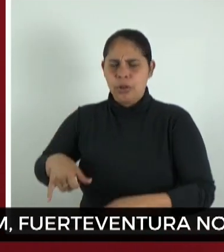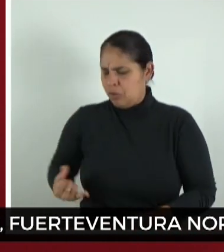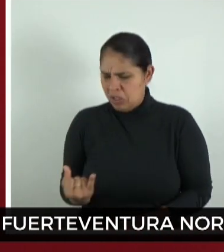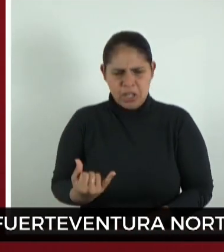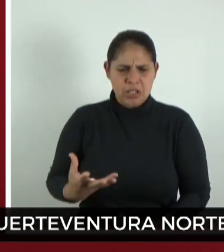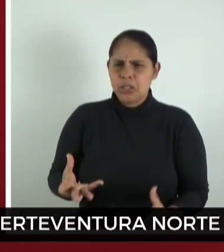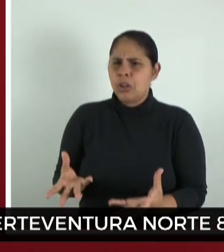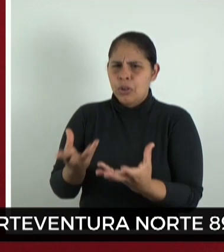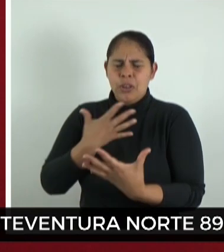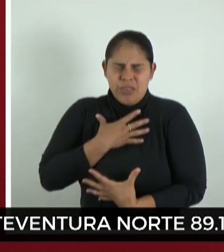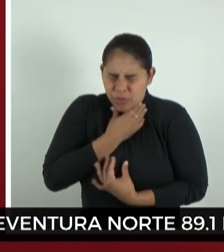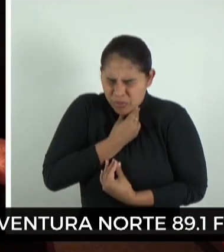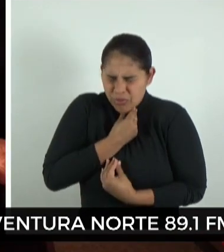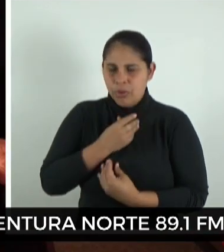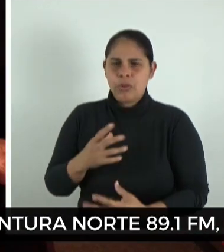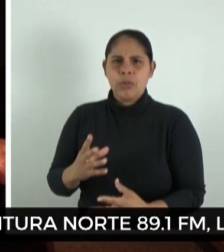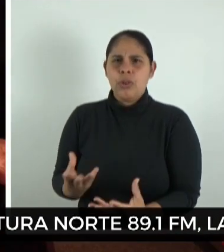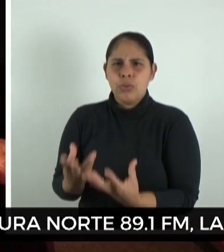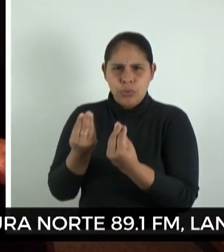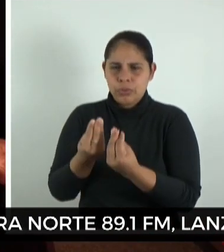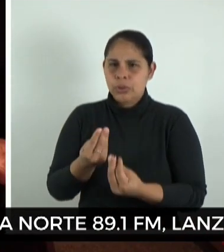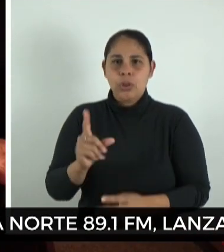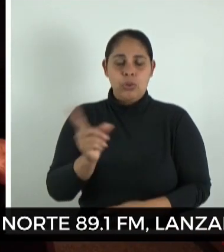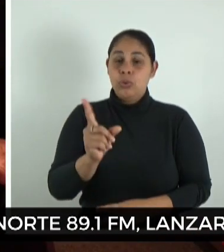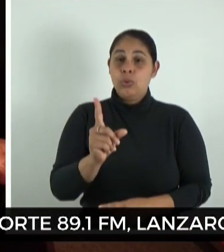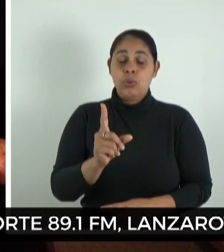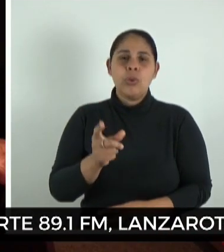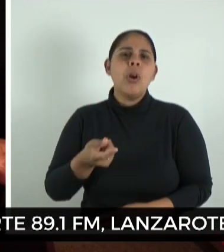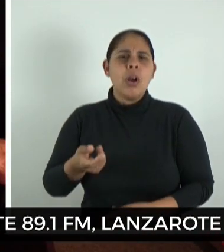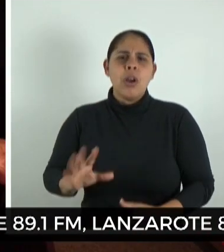Ese fuego te anima, te inspira, te protege.